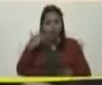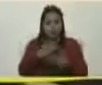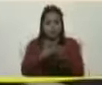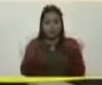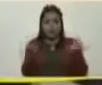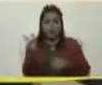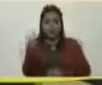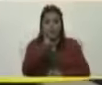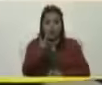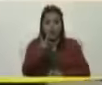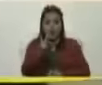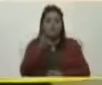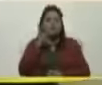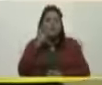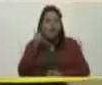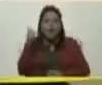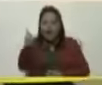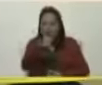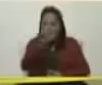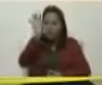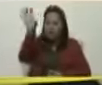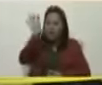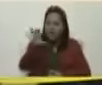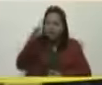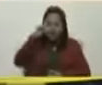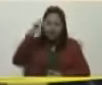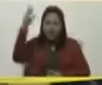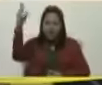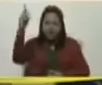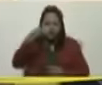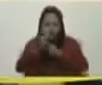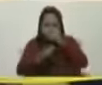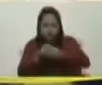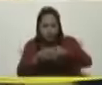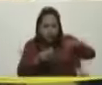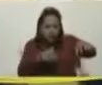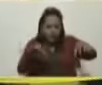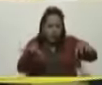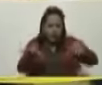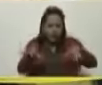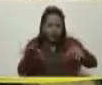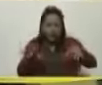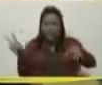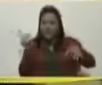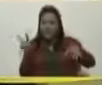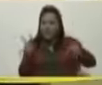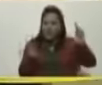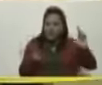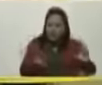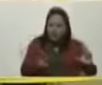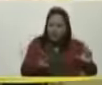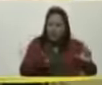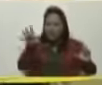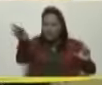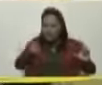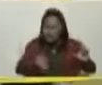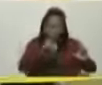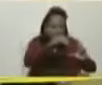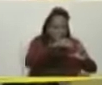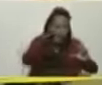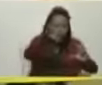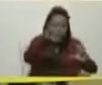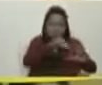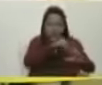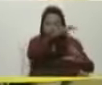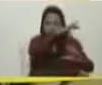se encargaba de repartirle a cada país lo que le tocaba, Venezuela estaba aquí abajo, y de un poquito de cada cosa le tocó